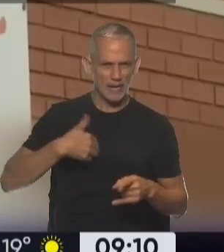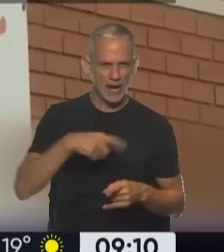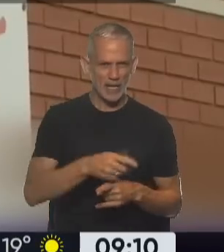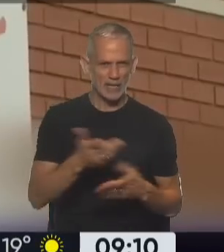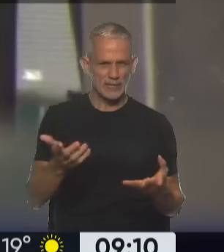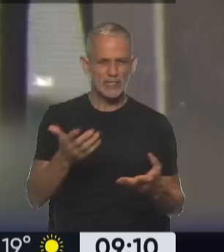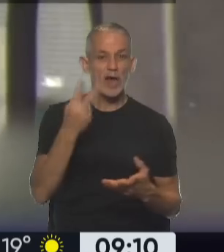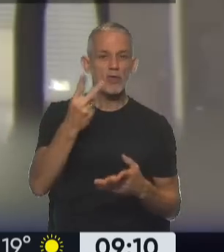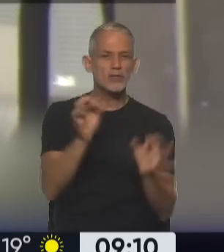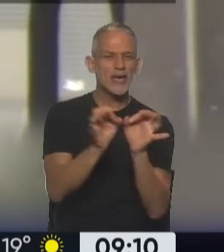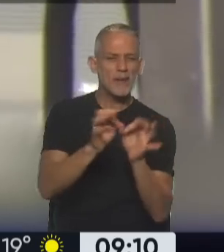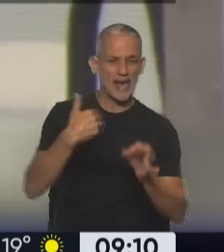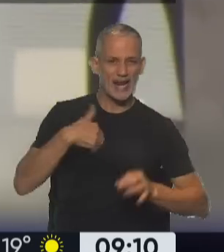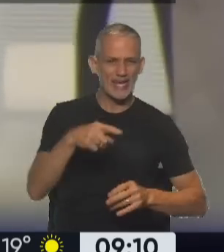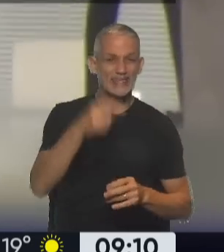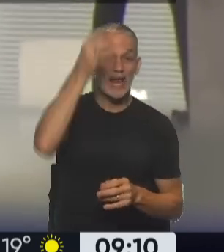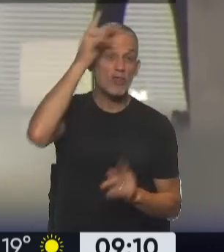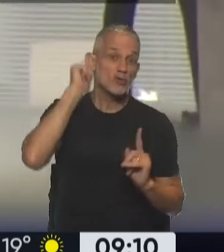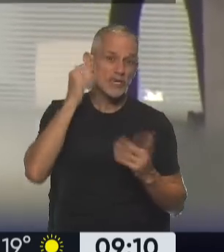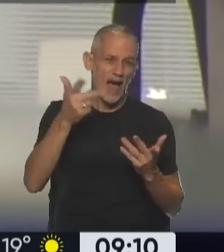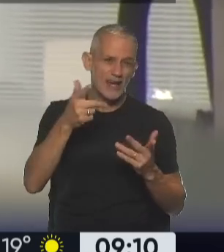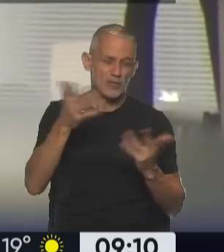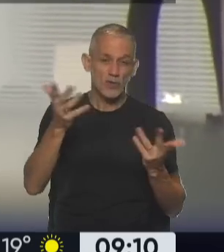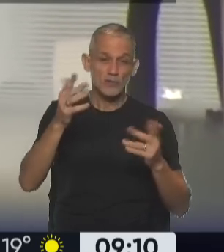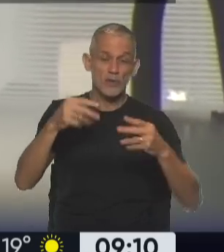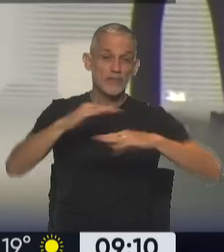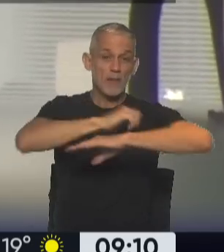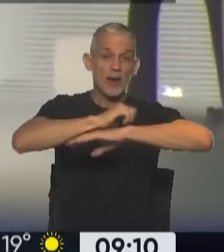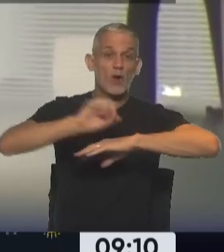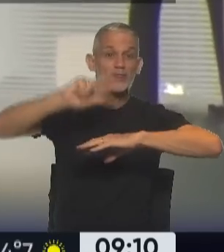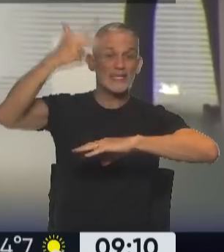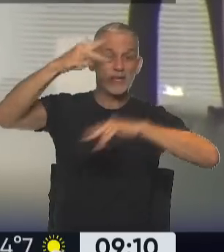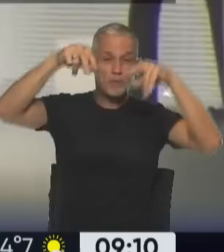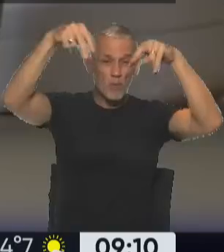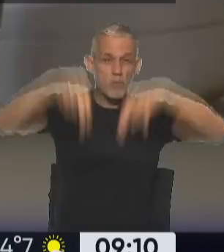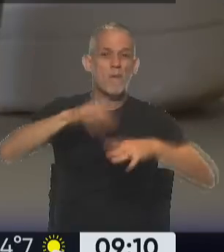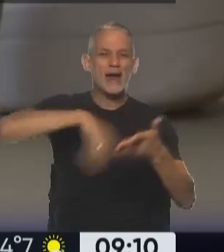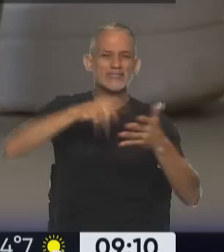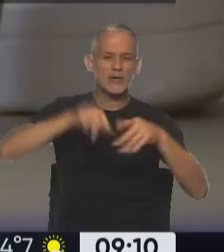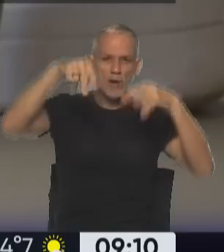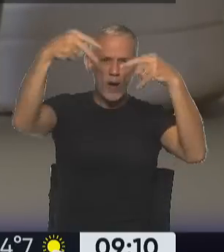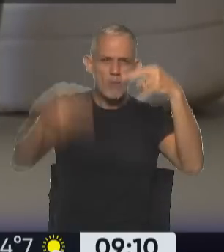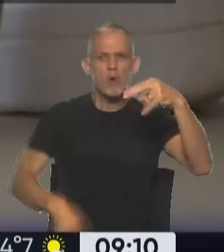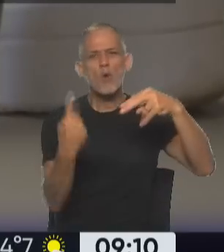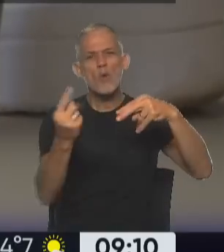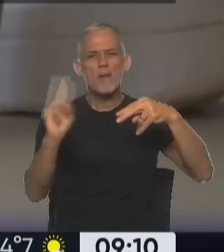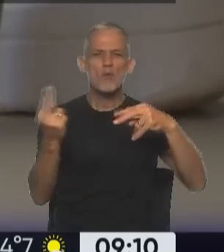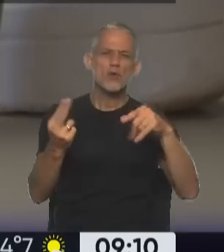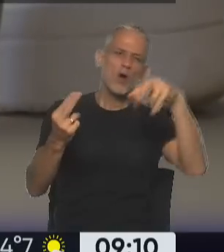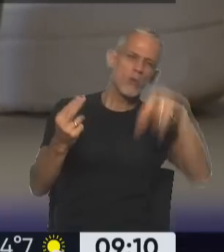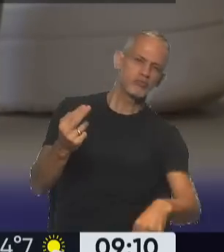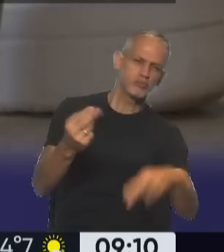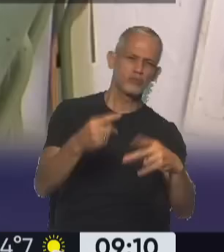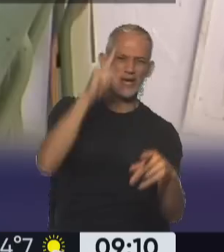país. Hablamos de dos gemelas argentinas de 12 años que cayeron desde un tercer piso en Barcelona. Una de ellas murió y la otra